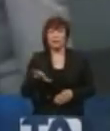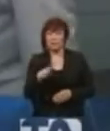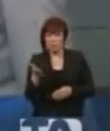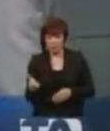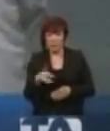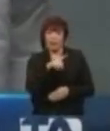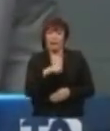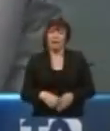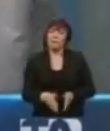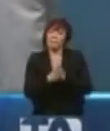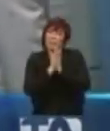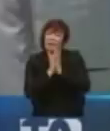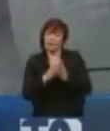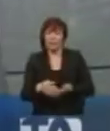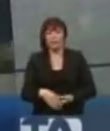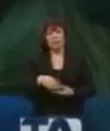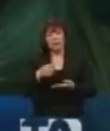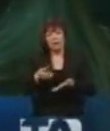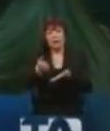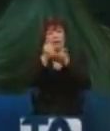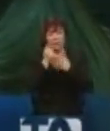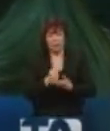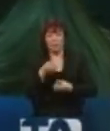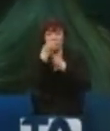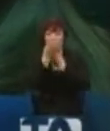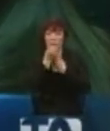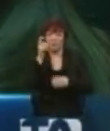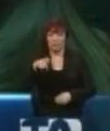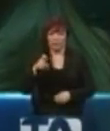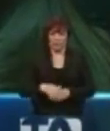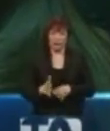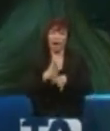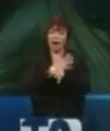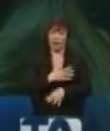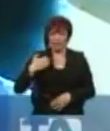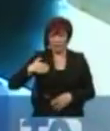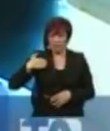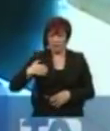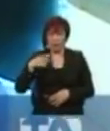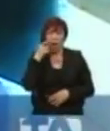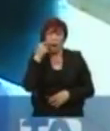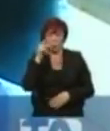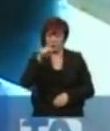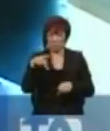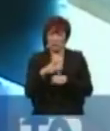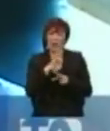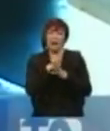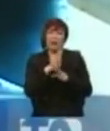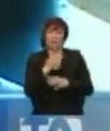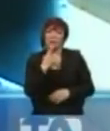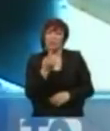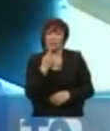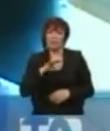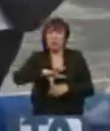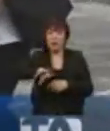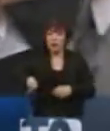del Estado en busca de información, levantada por un perito argentino que asegura que no se trató de un móvil por